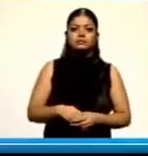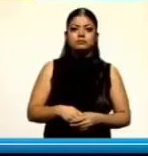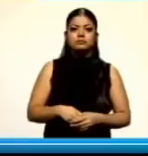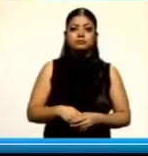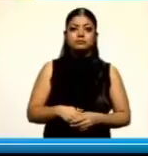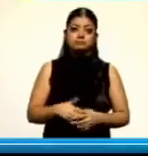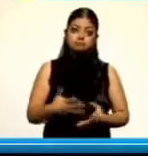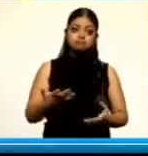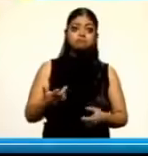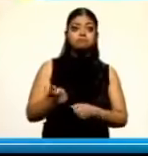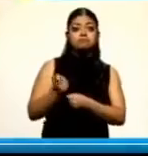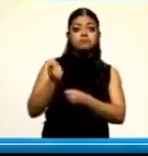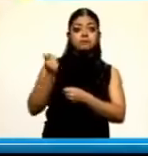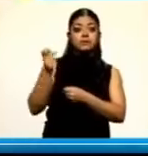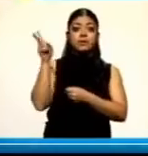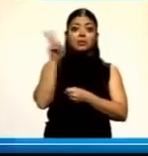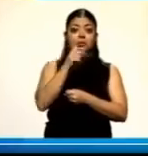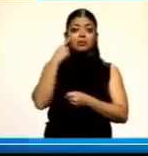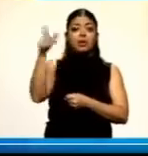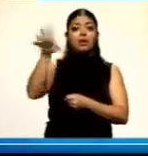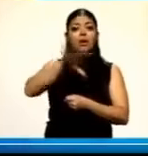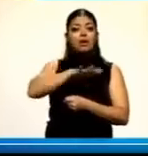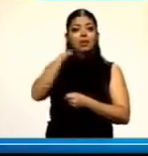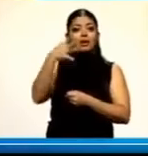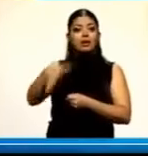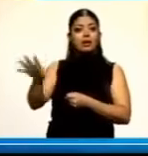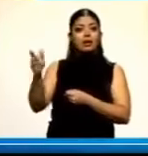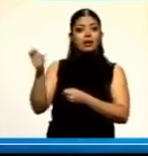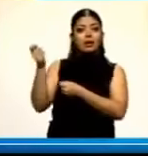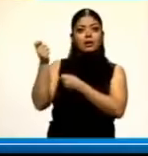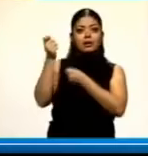¡Vaya! ¡Esta cometa es increíble!